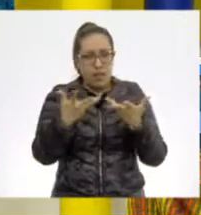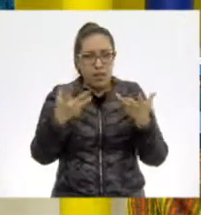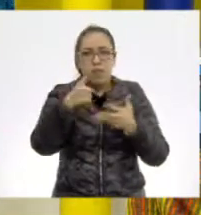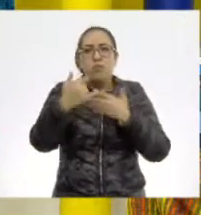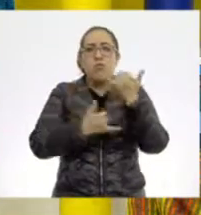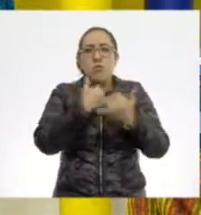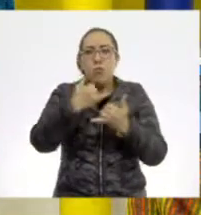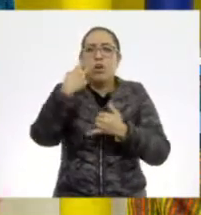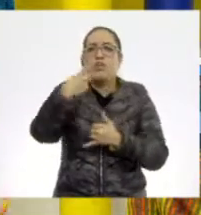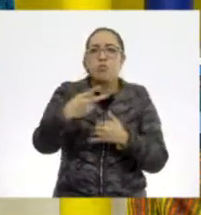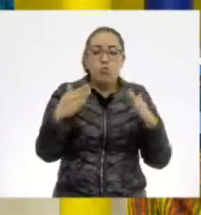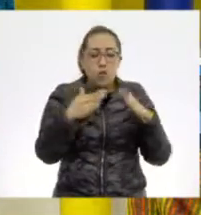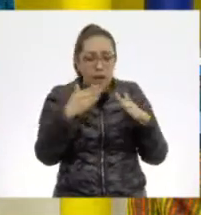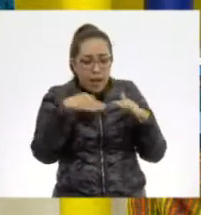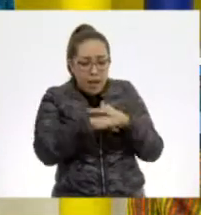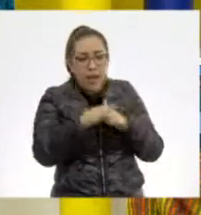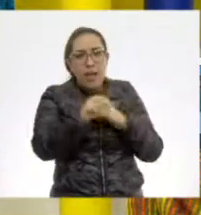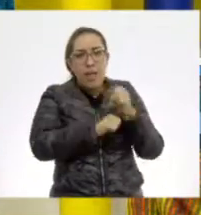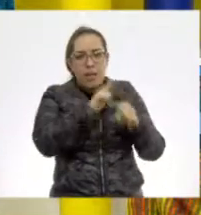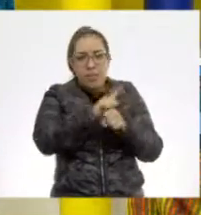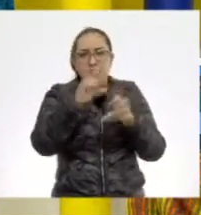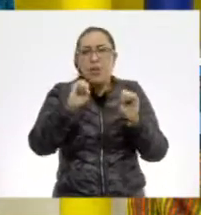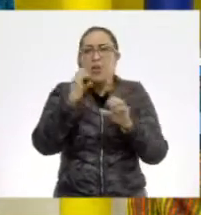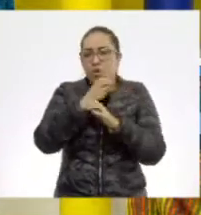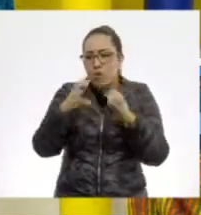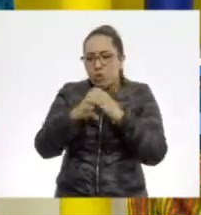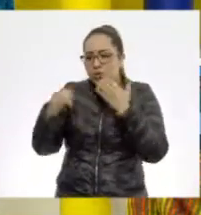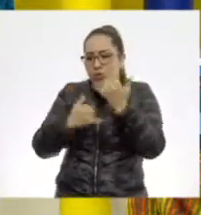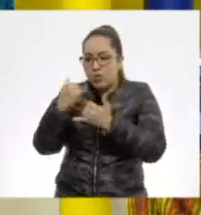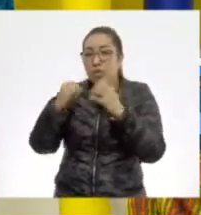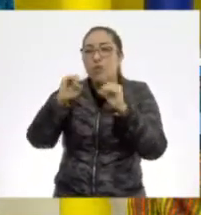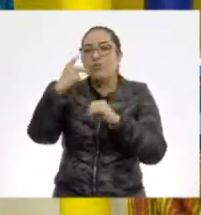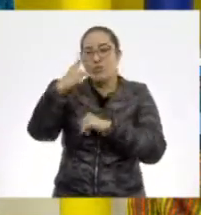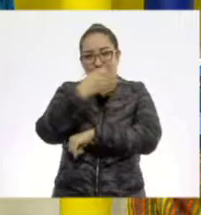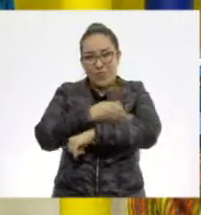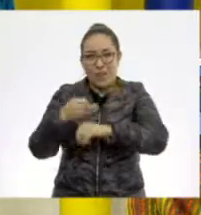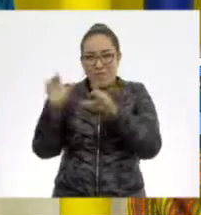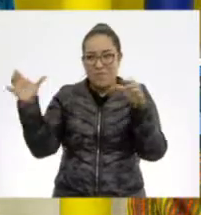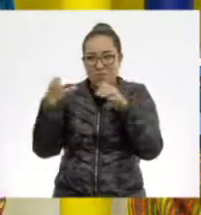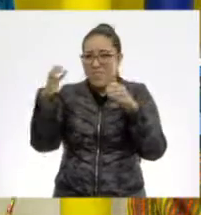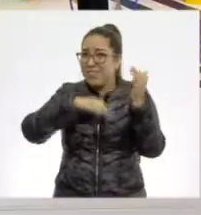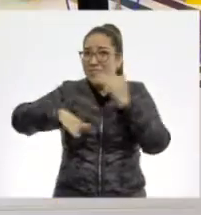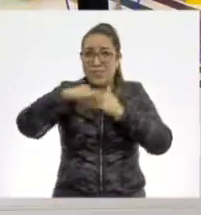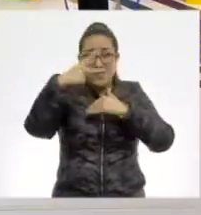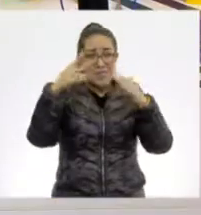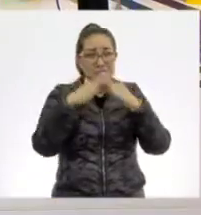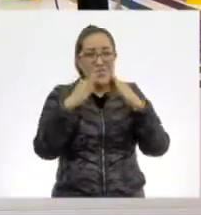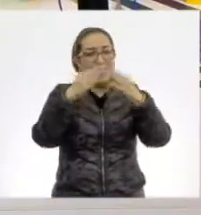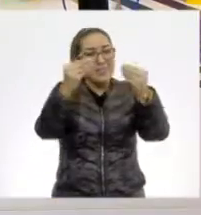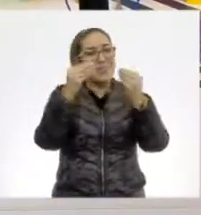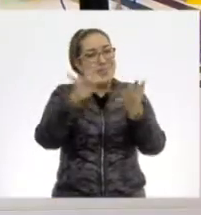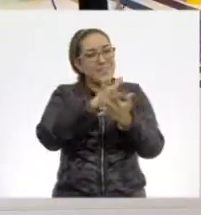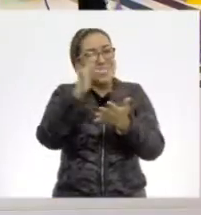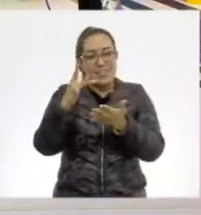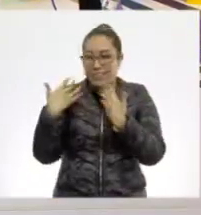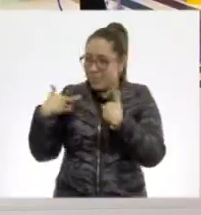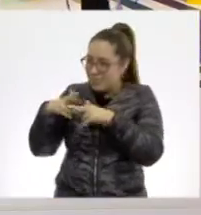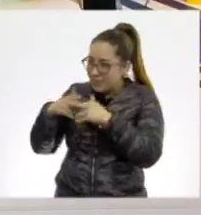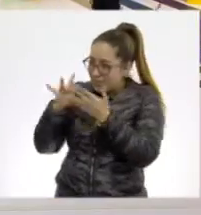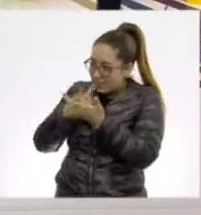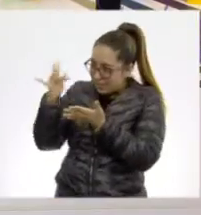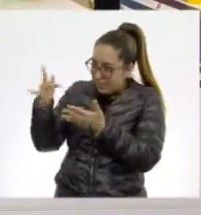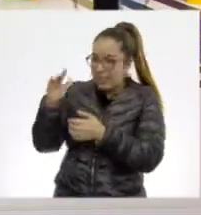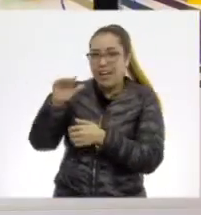con nuestras mascotas, con nuestros objetos, con los juguetes y con la familia, ¿no? Con sí. todos ahí en casa. Muchísimas gracias, sí. Maestro Alan. Gracias